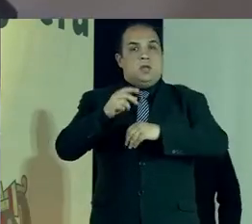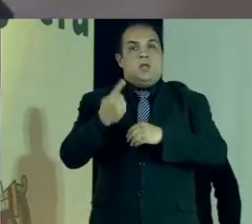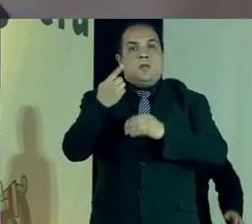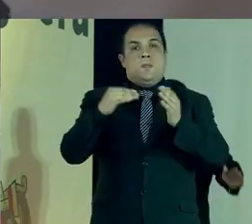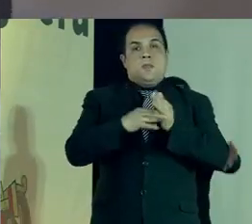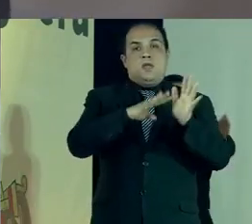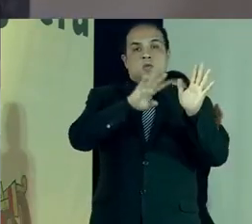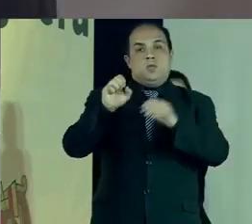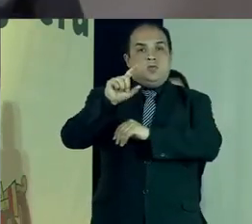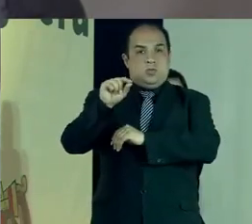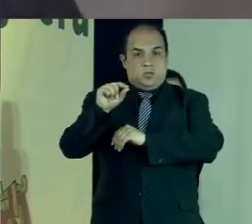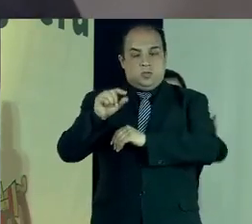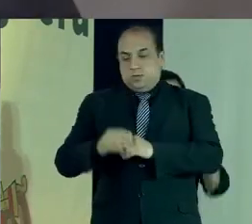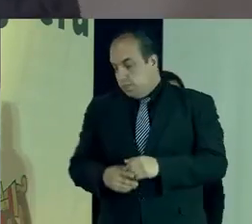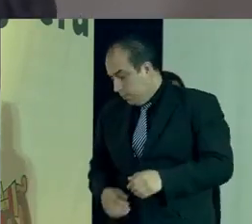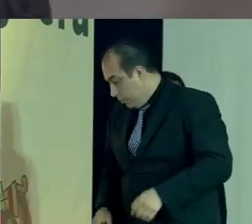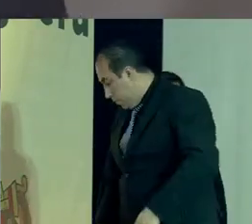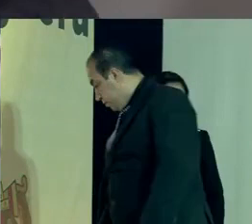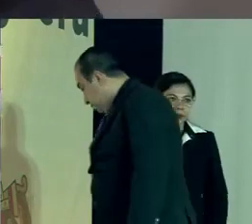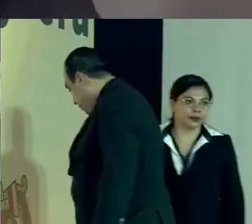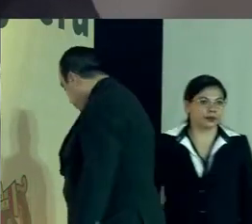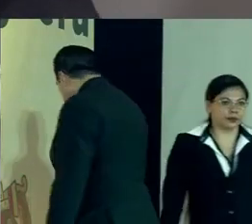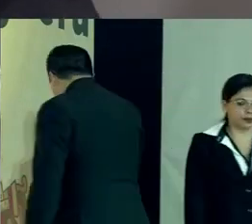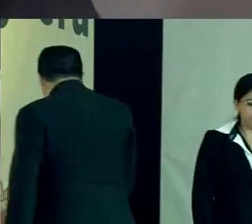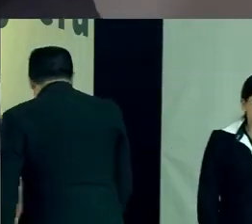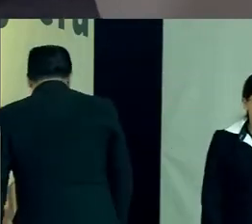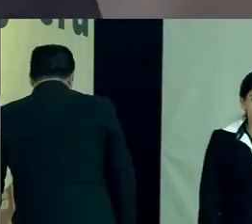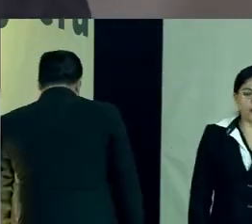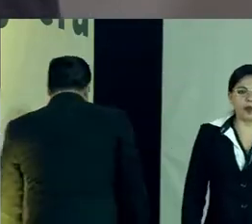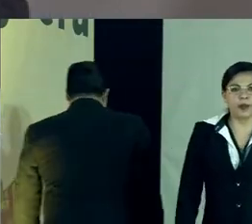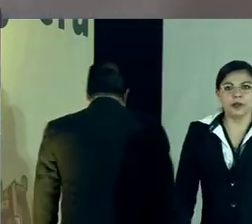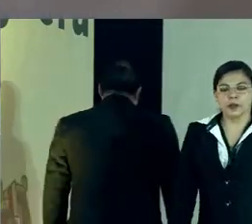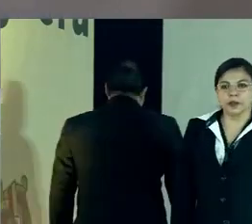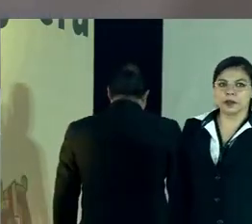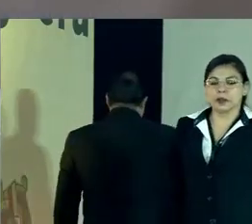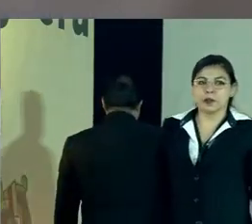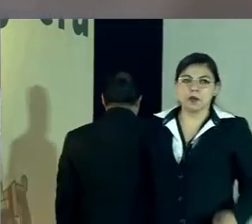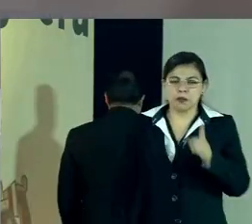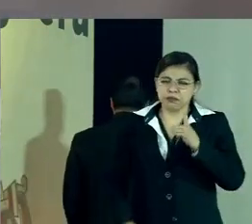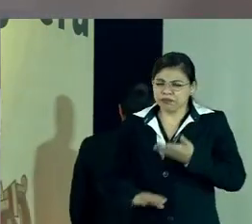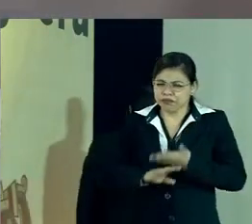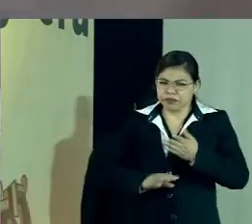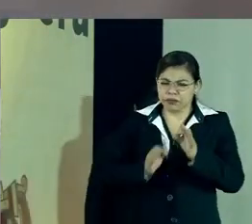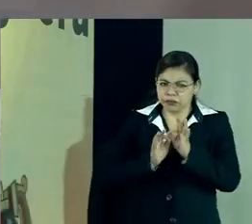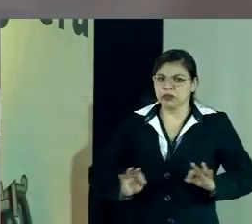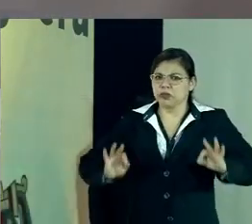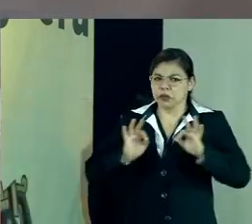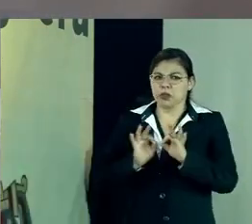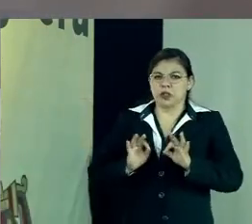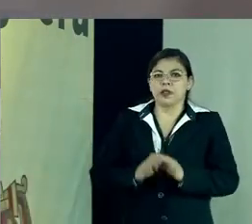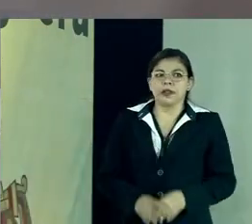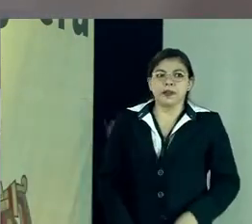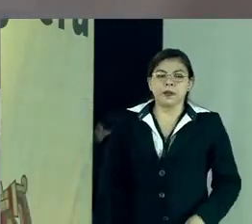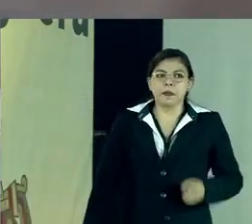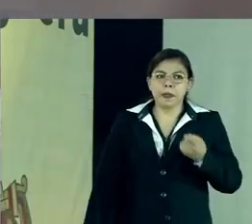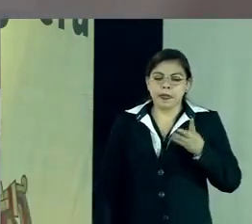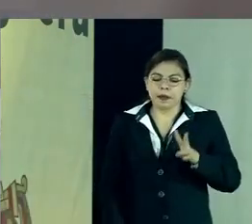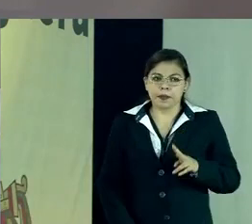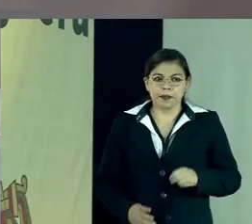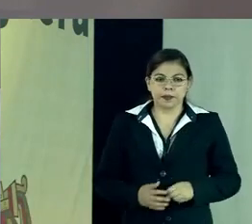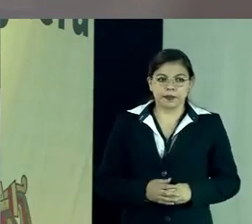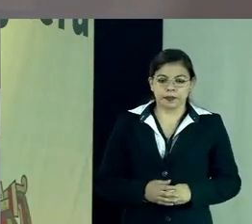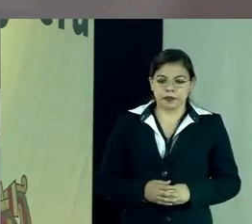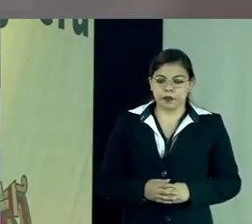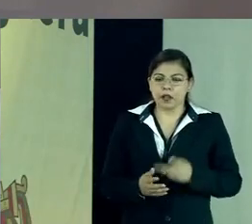de los años 80 empezaron a deteriorarse en muchos otros sentidos y una muy importante es la alimentación